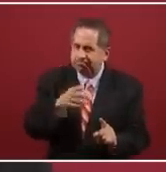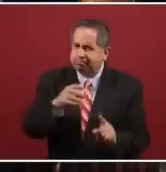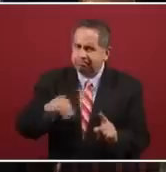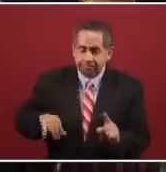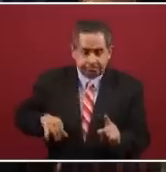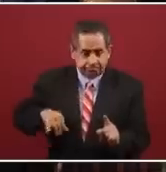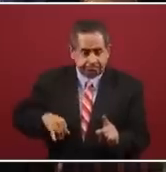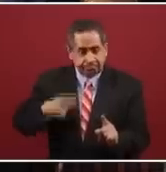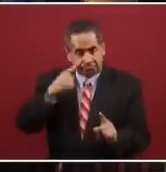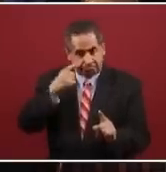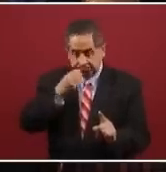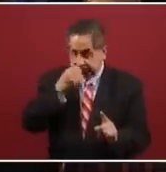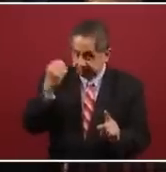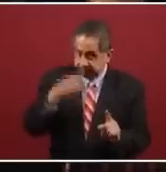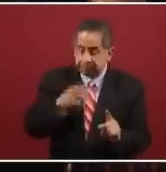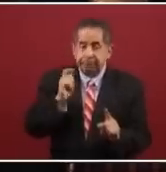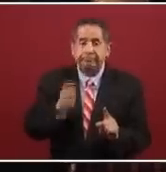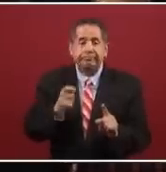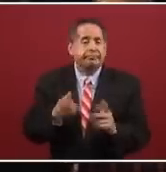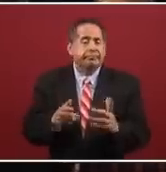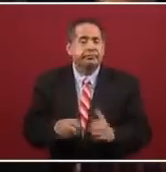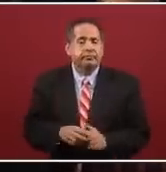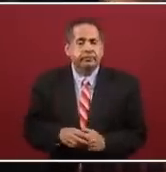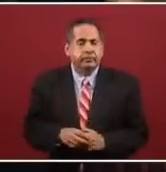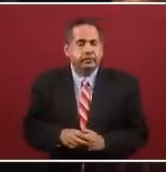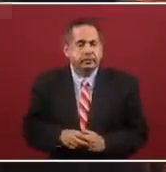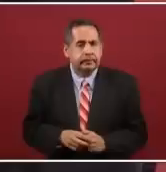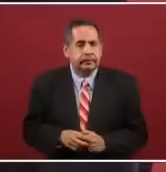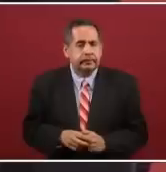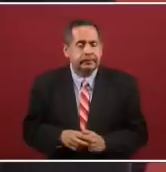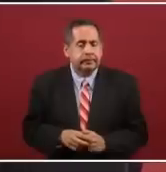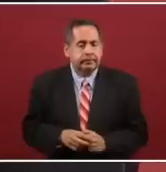muy interesante, es que